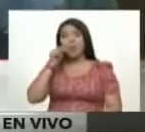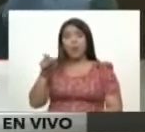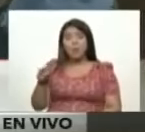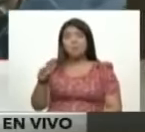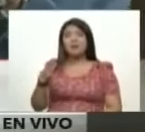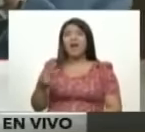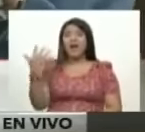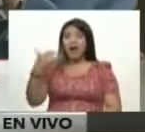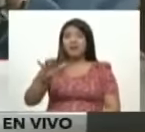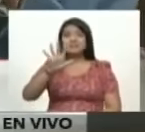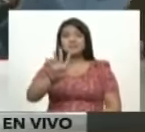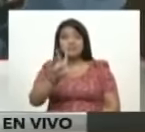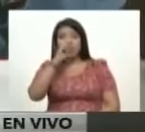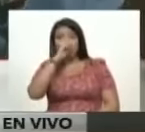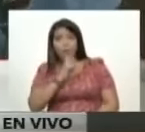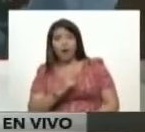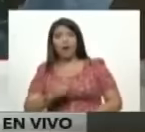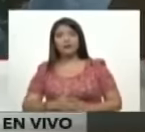tiene